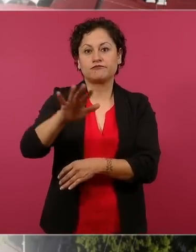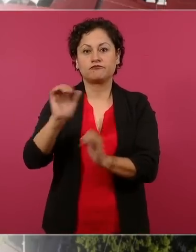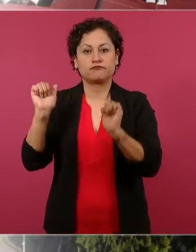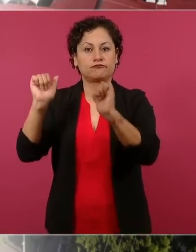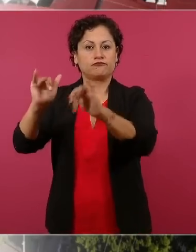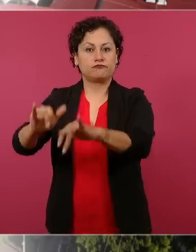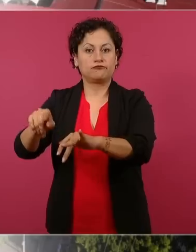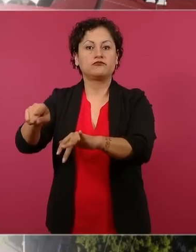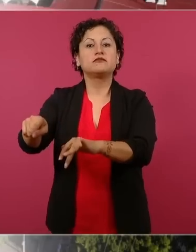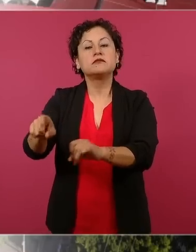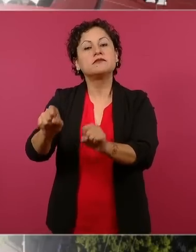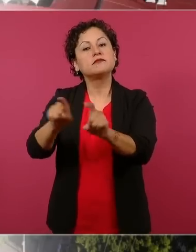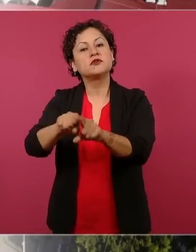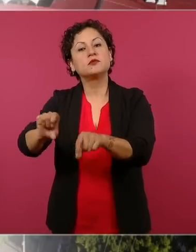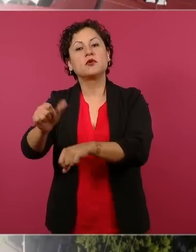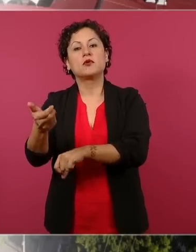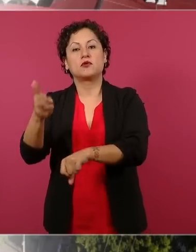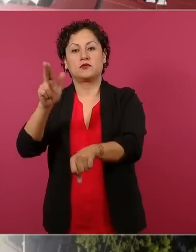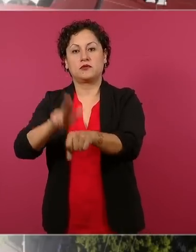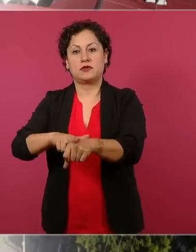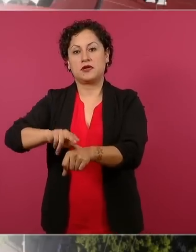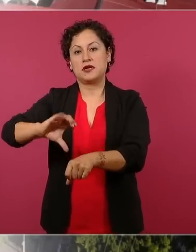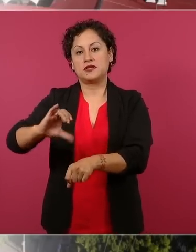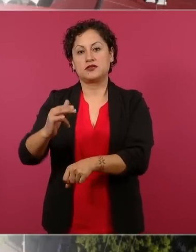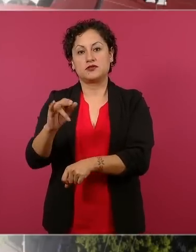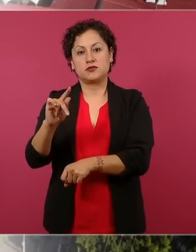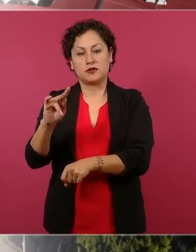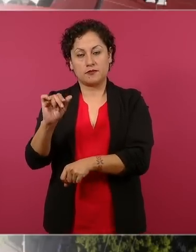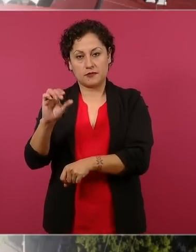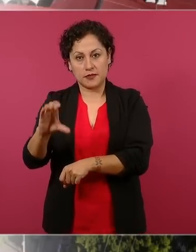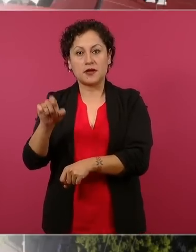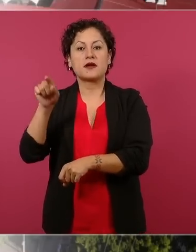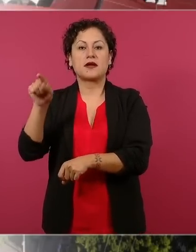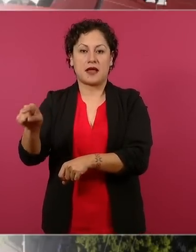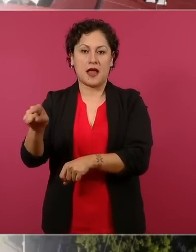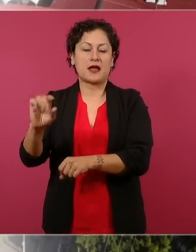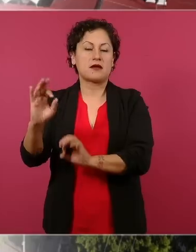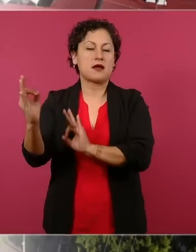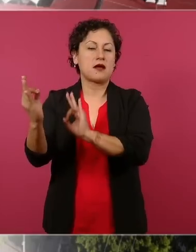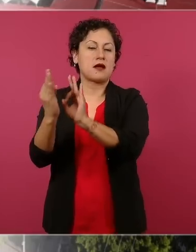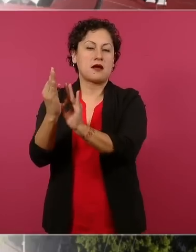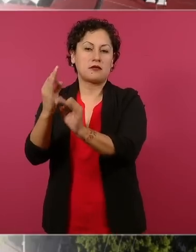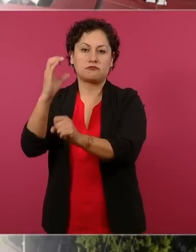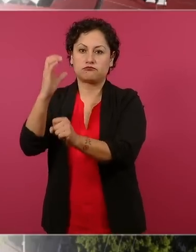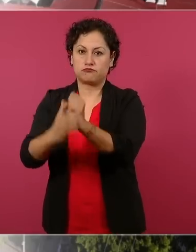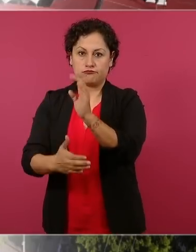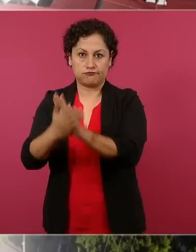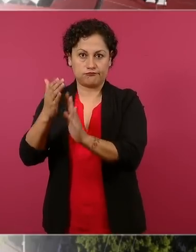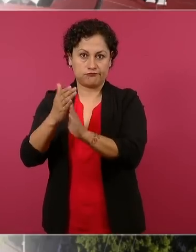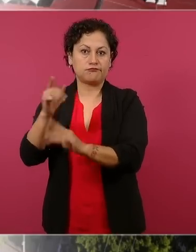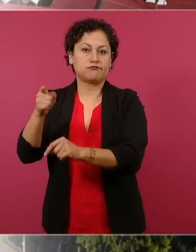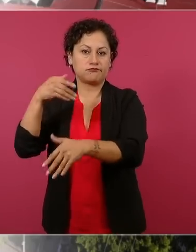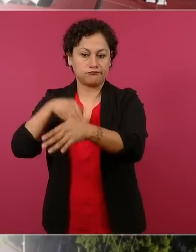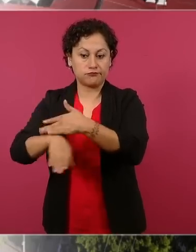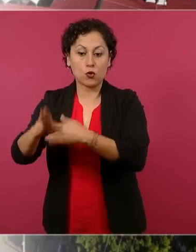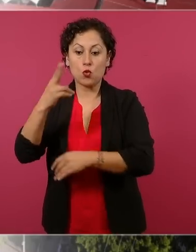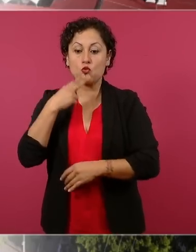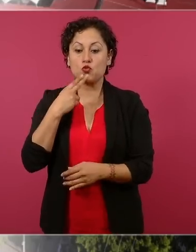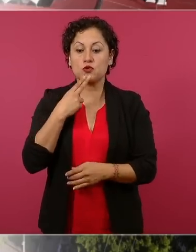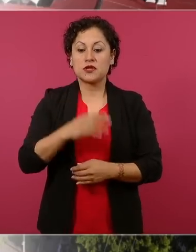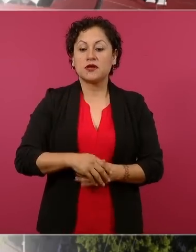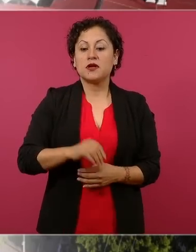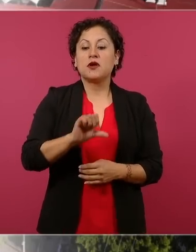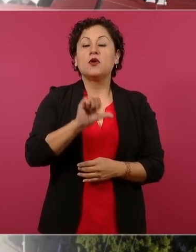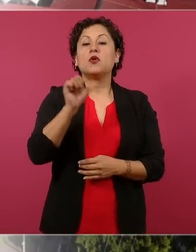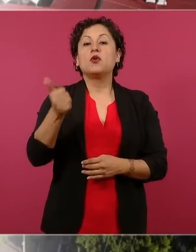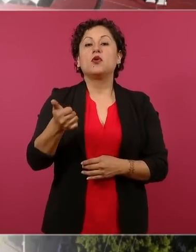el Hospital General de Jutepec, que está por concluirse y ponerse en operación. En el estado de Nayarit